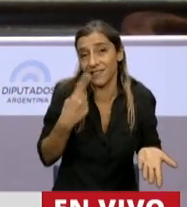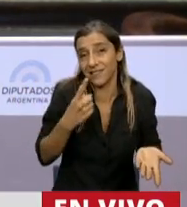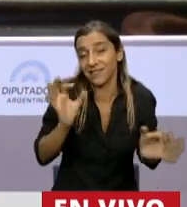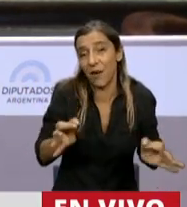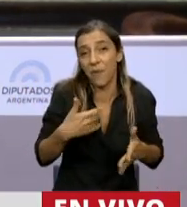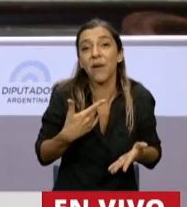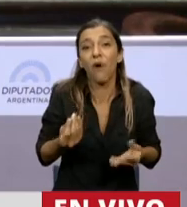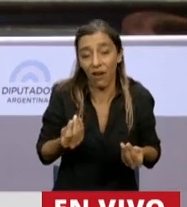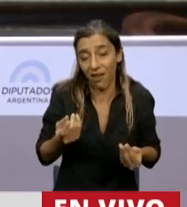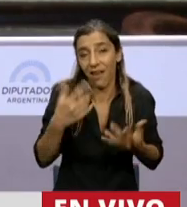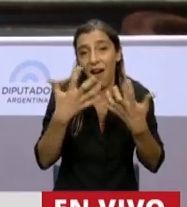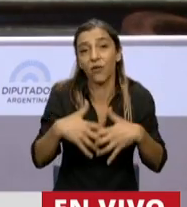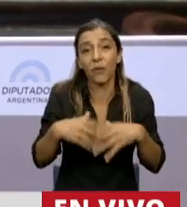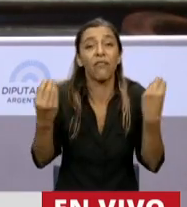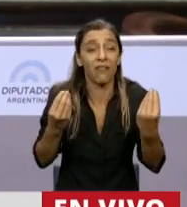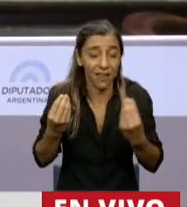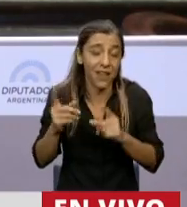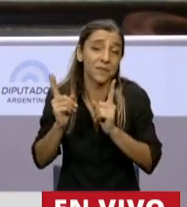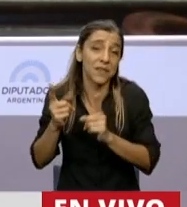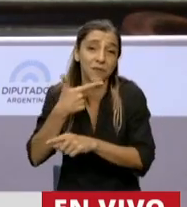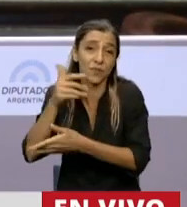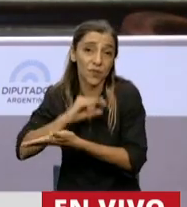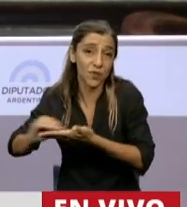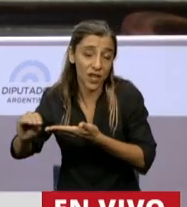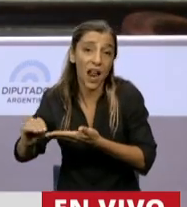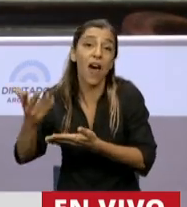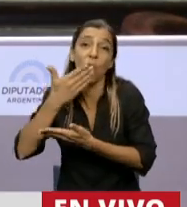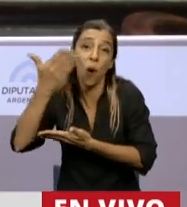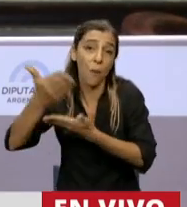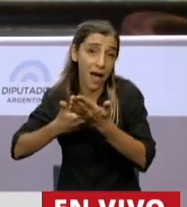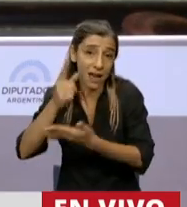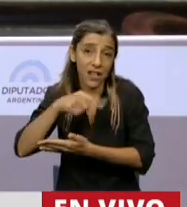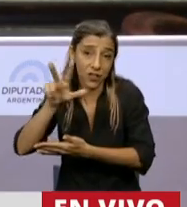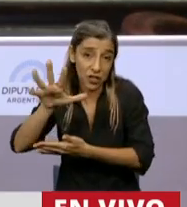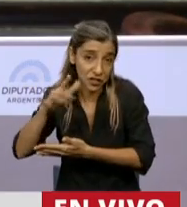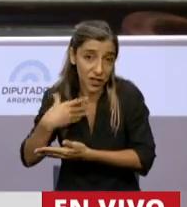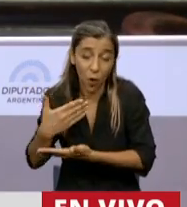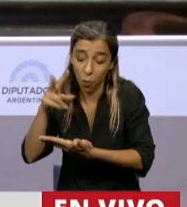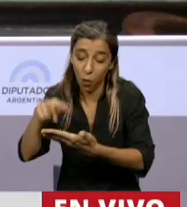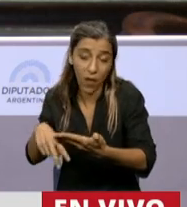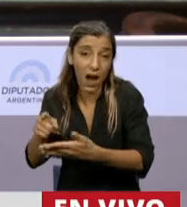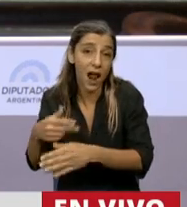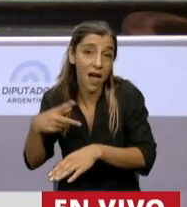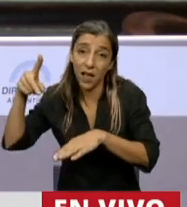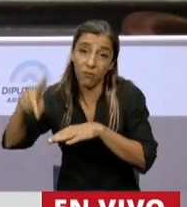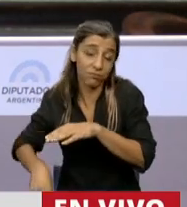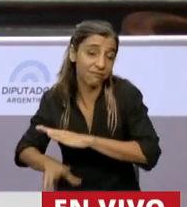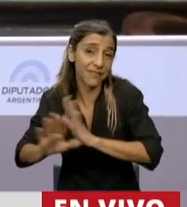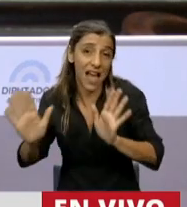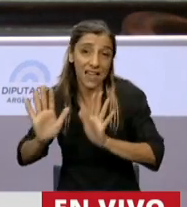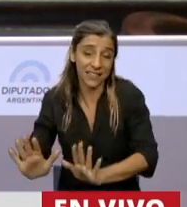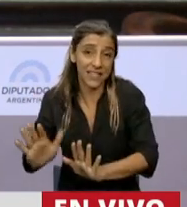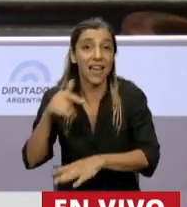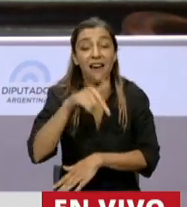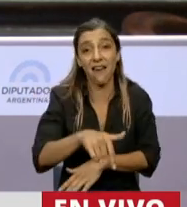diario de sesiones del Senado, en la página 175, para quienes quieran consultarlo. Hubiera pasado eso. No sucedió porque hubo una prórroga.